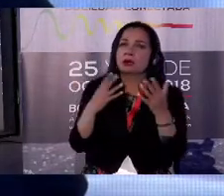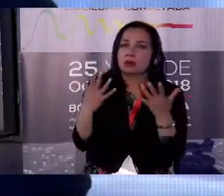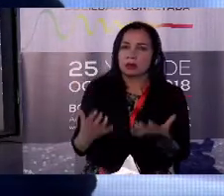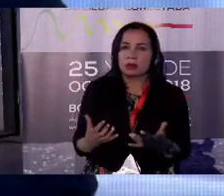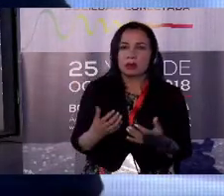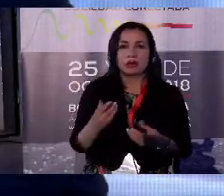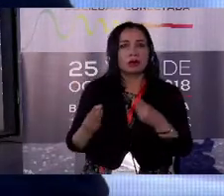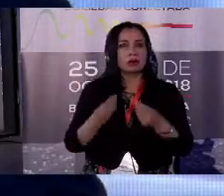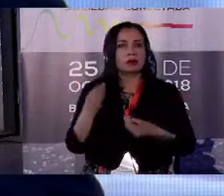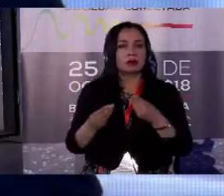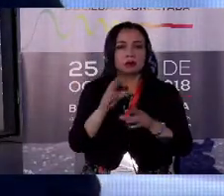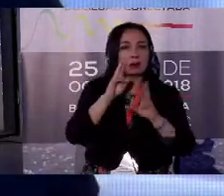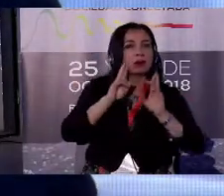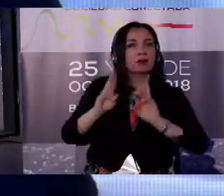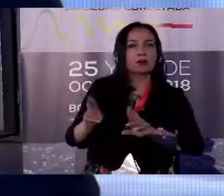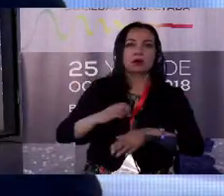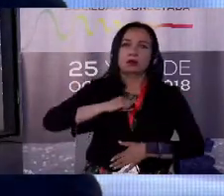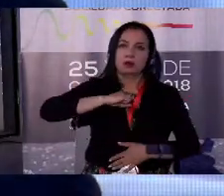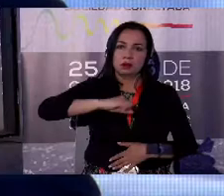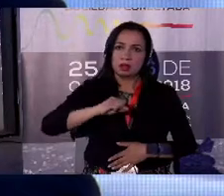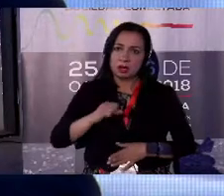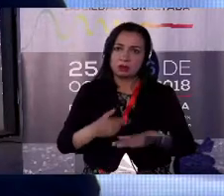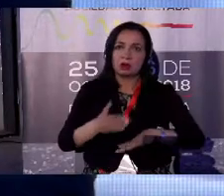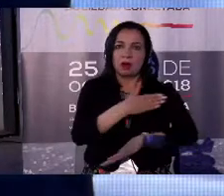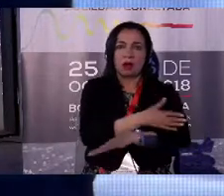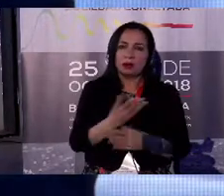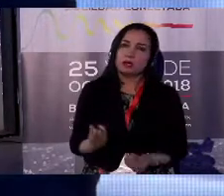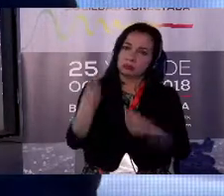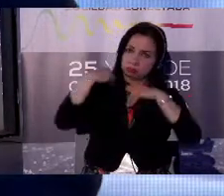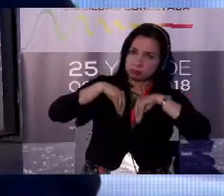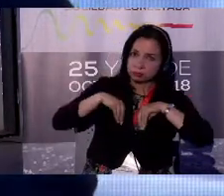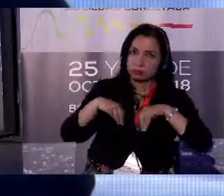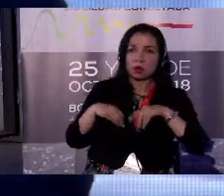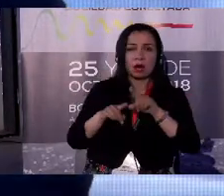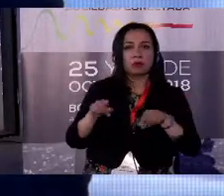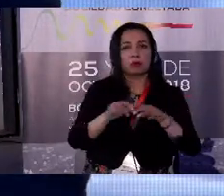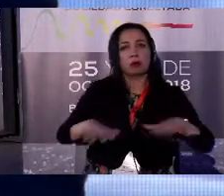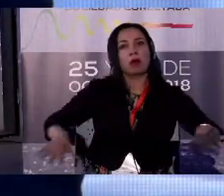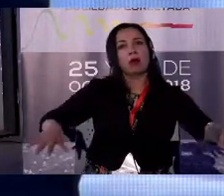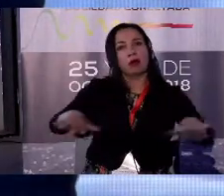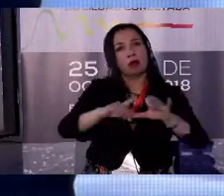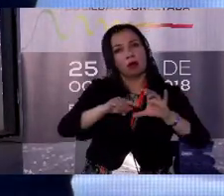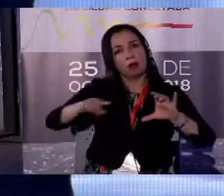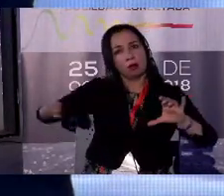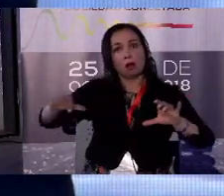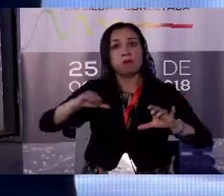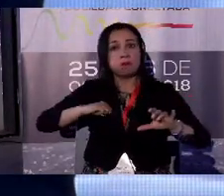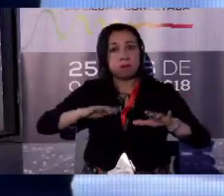digamos, de reconocer los derechos adquiridos de aquellos que también tienen ese espectro.